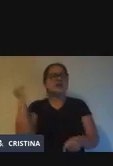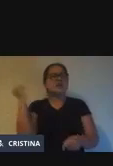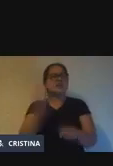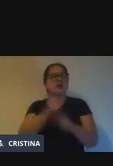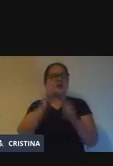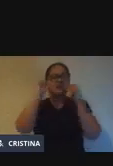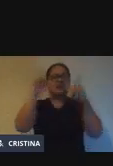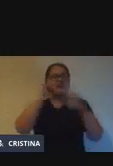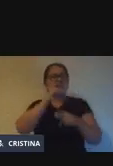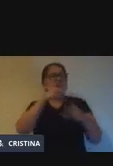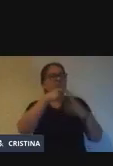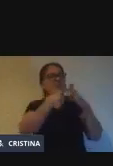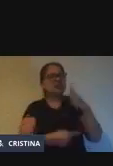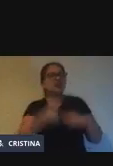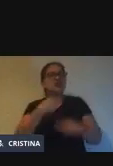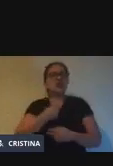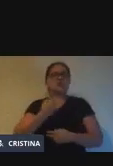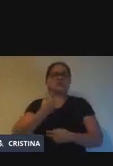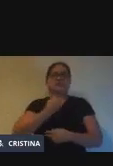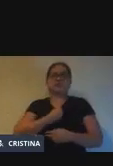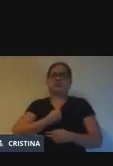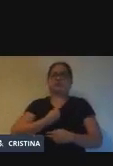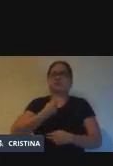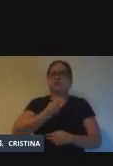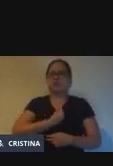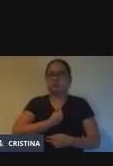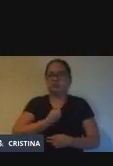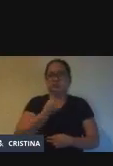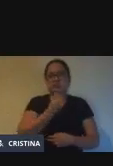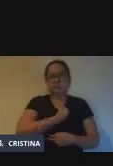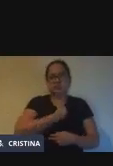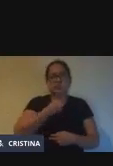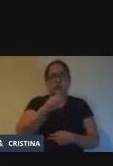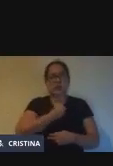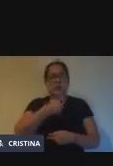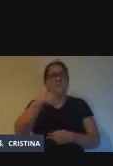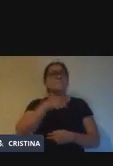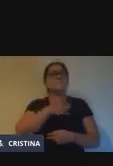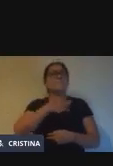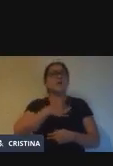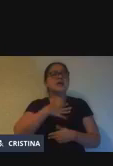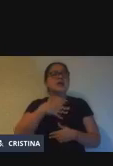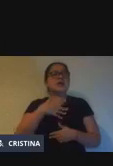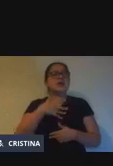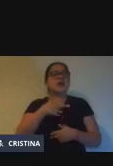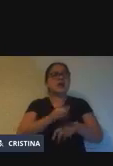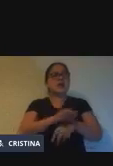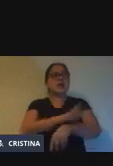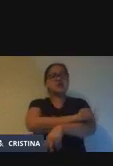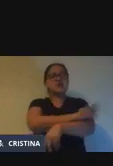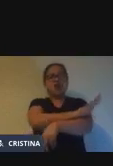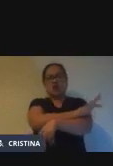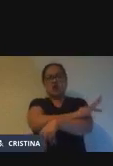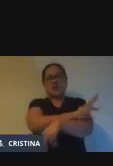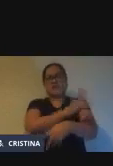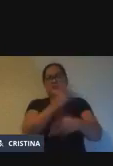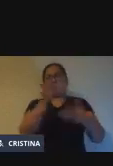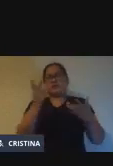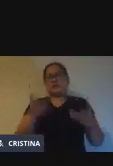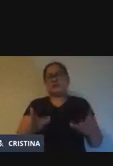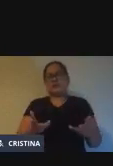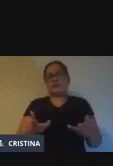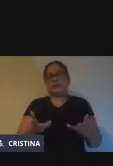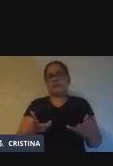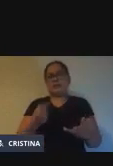son sentimientos que reprimo, emociones que me contengo. Esa emoción en particular no la